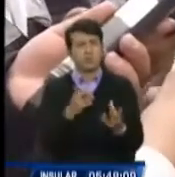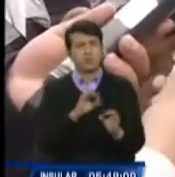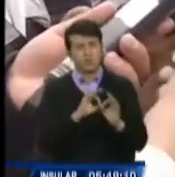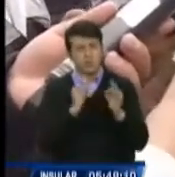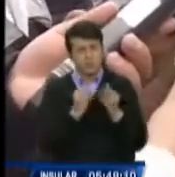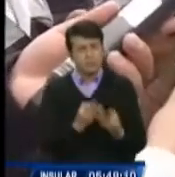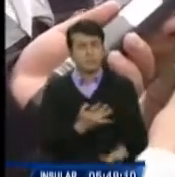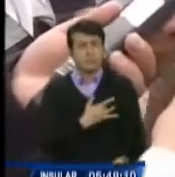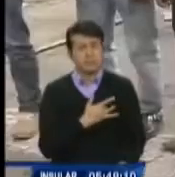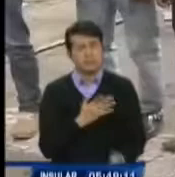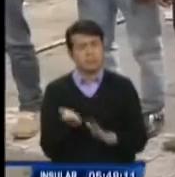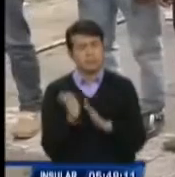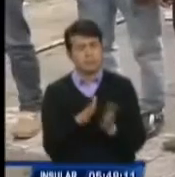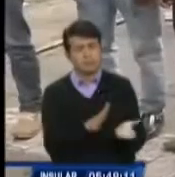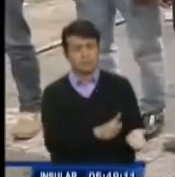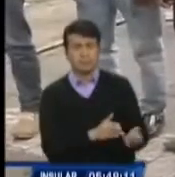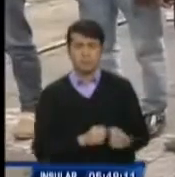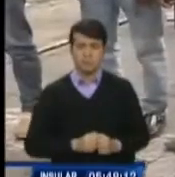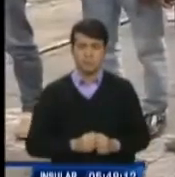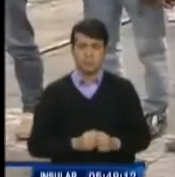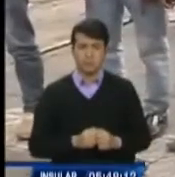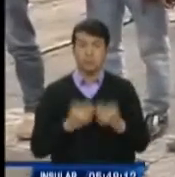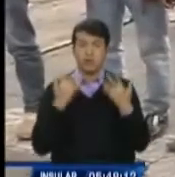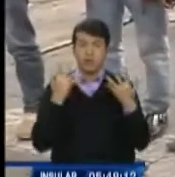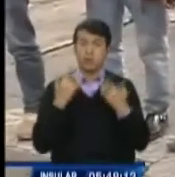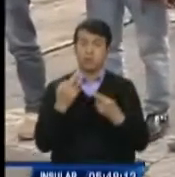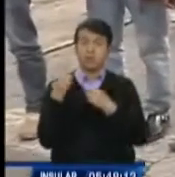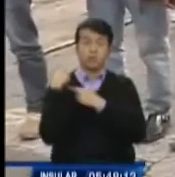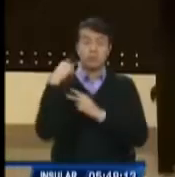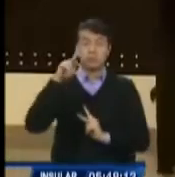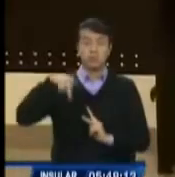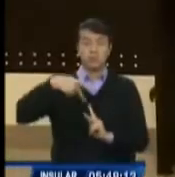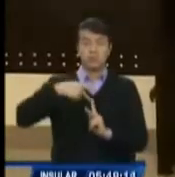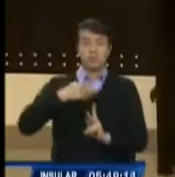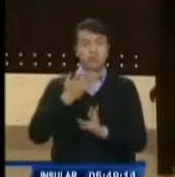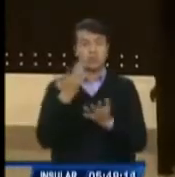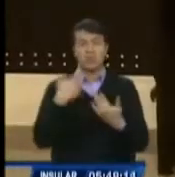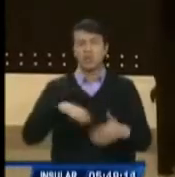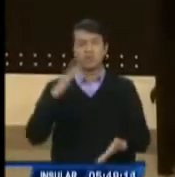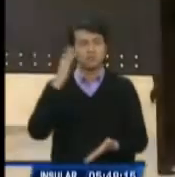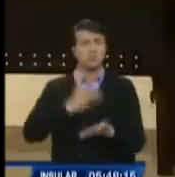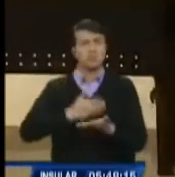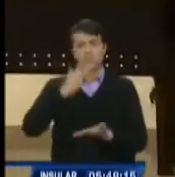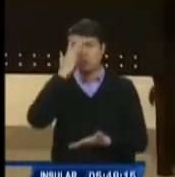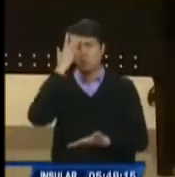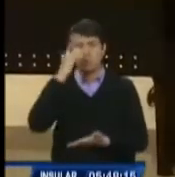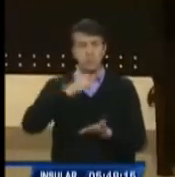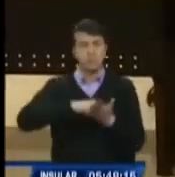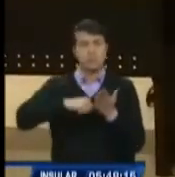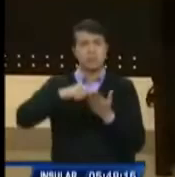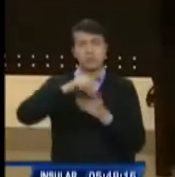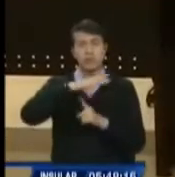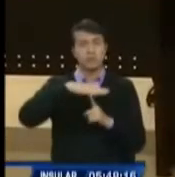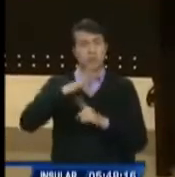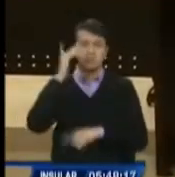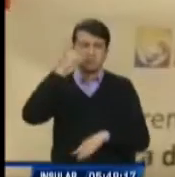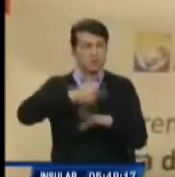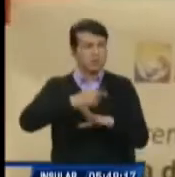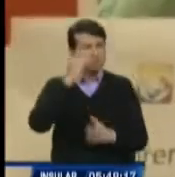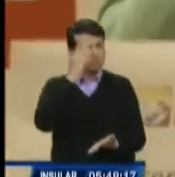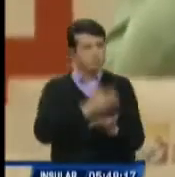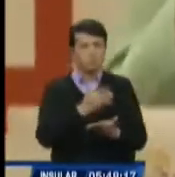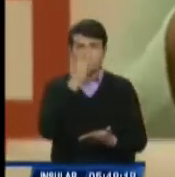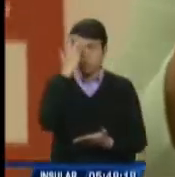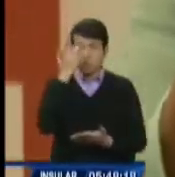han fallecido. La obra, a cargo de la prefectura, fue interrumpida por disposición del Ministerio del Ambiente, ya que